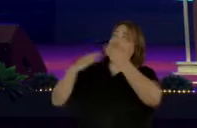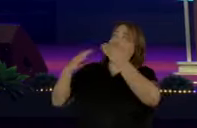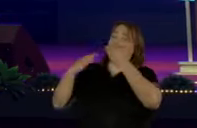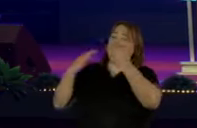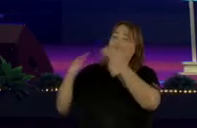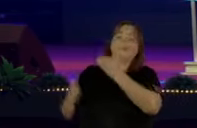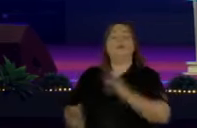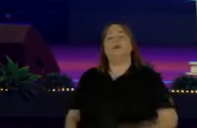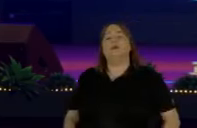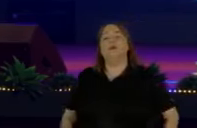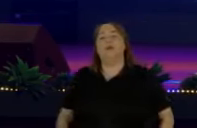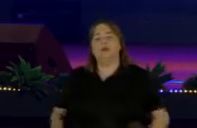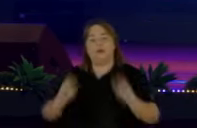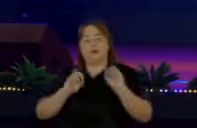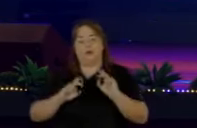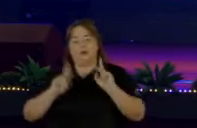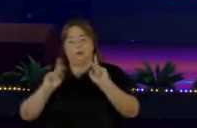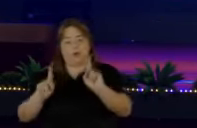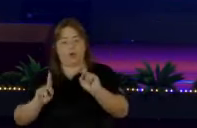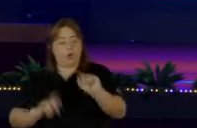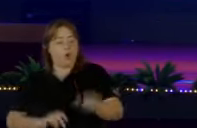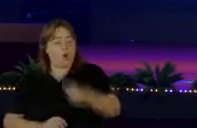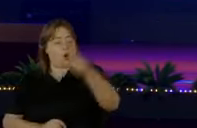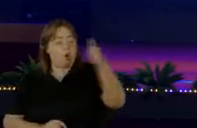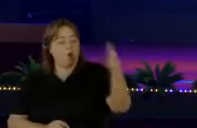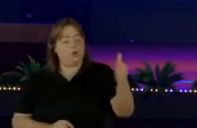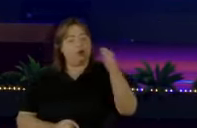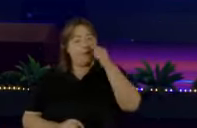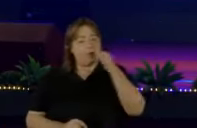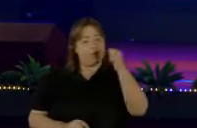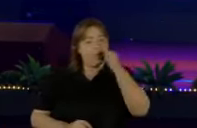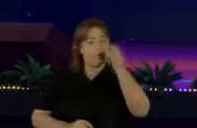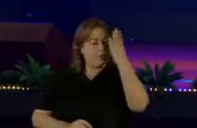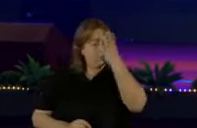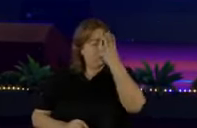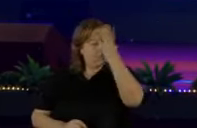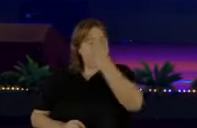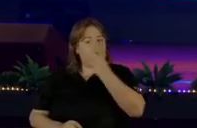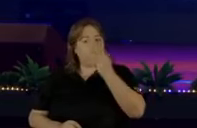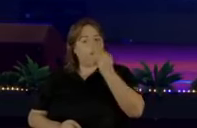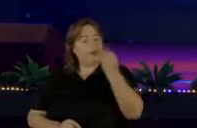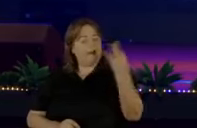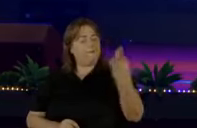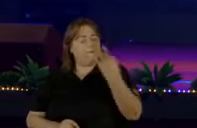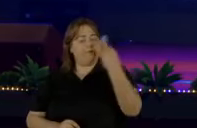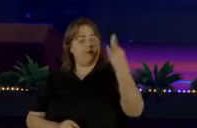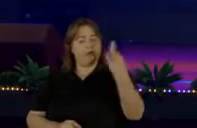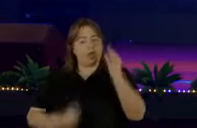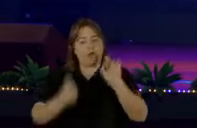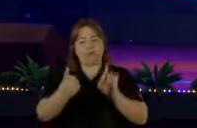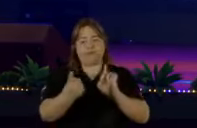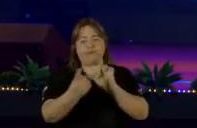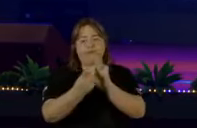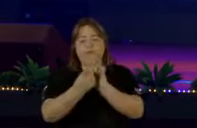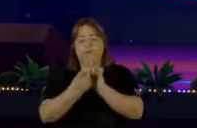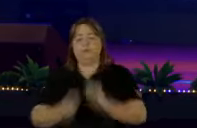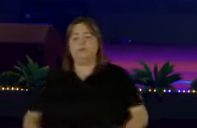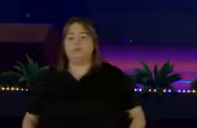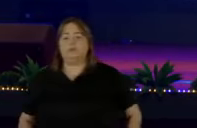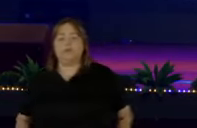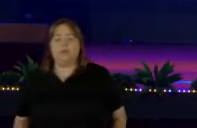tuve el privilegio de conocer a otra dama preciosa. Creo que fue el viernes, ¿verdad? Sí, el viernes.